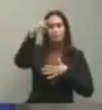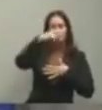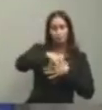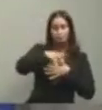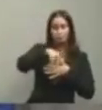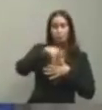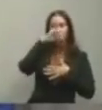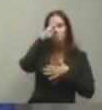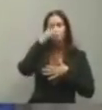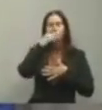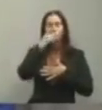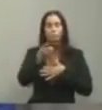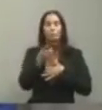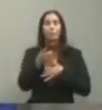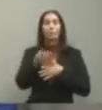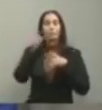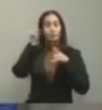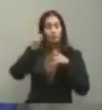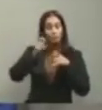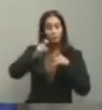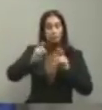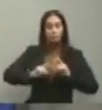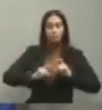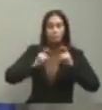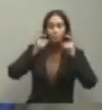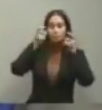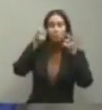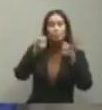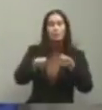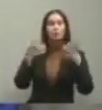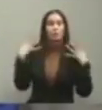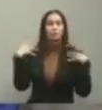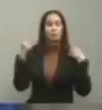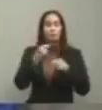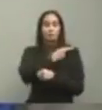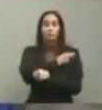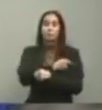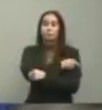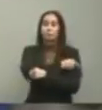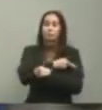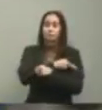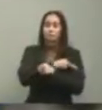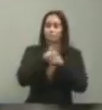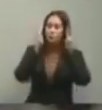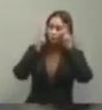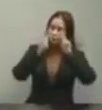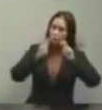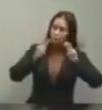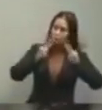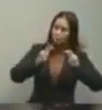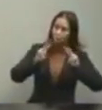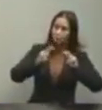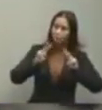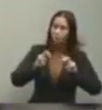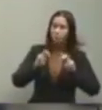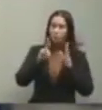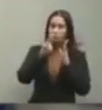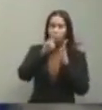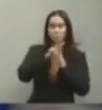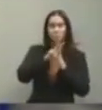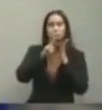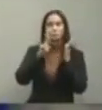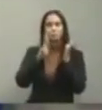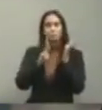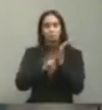ese país entonces tm a la unidad de salud más cercana y ahí ya le van a aplicar el protocolo